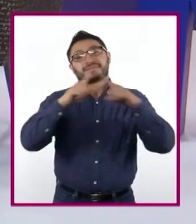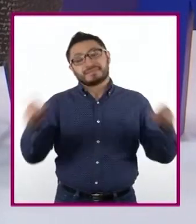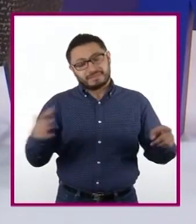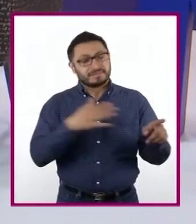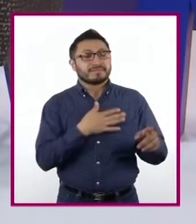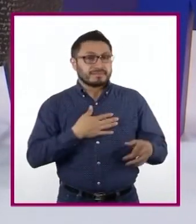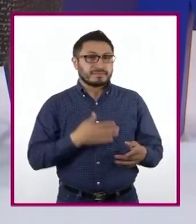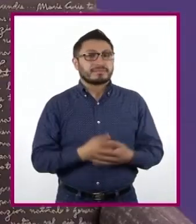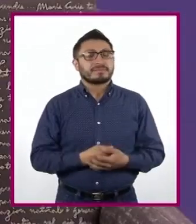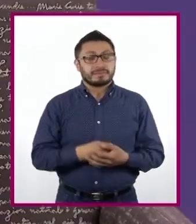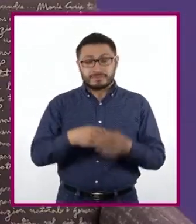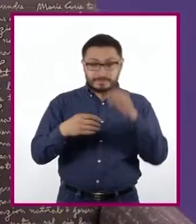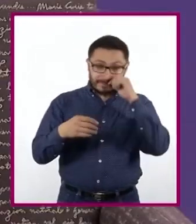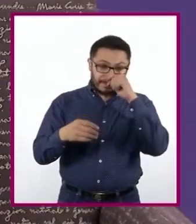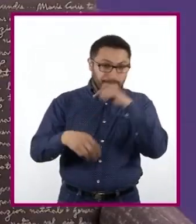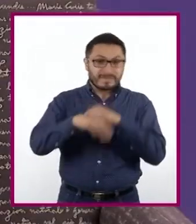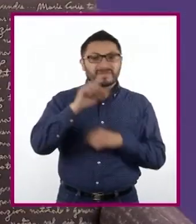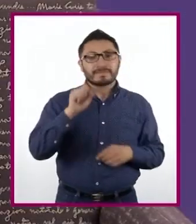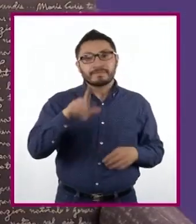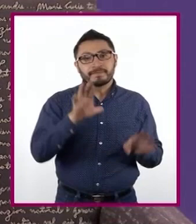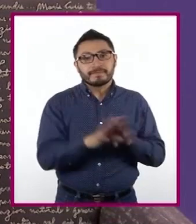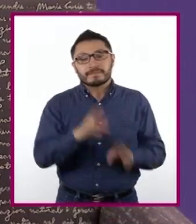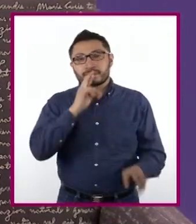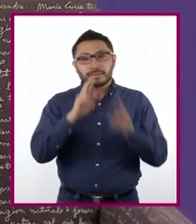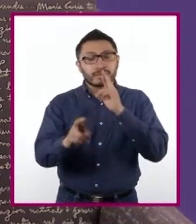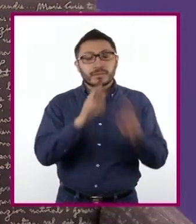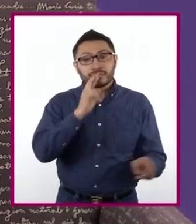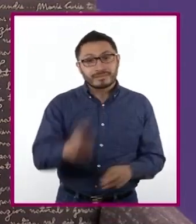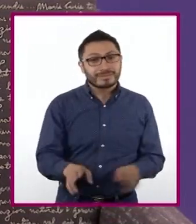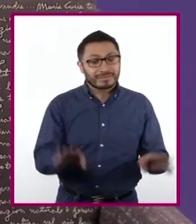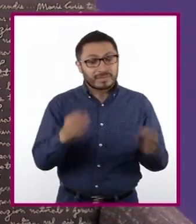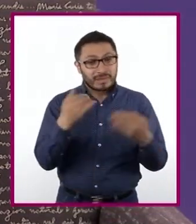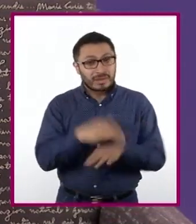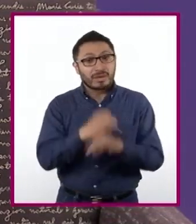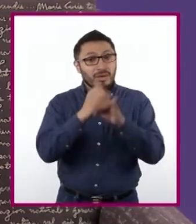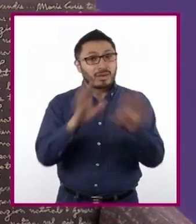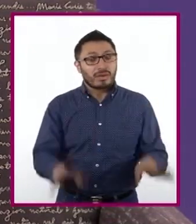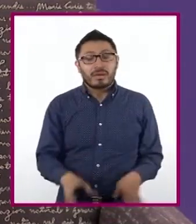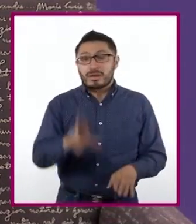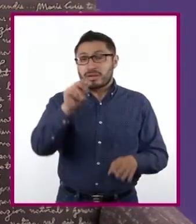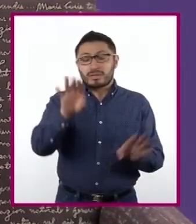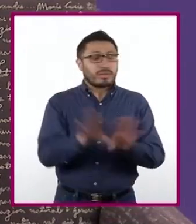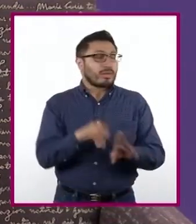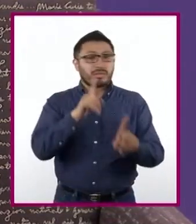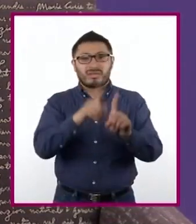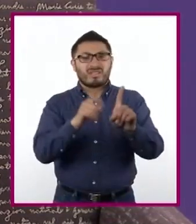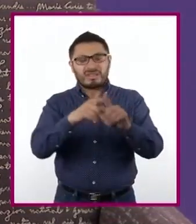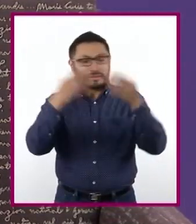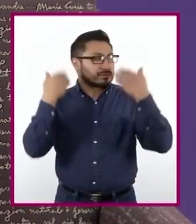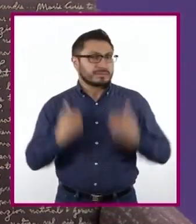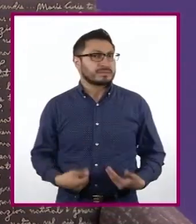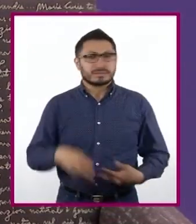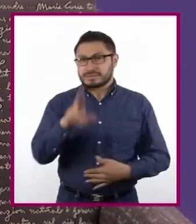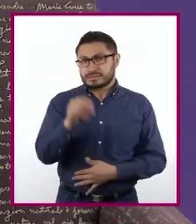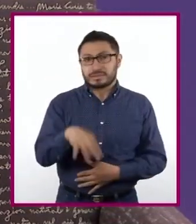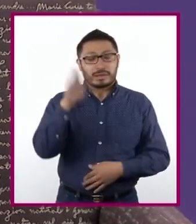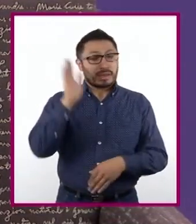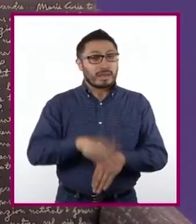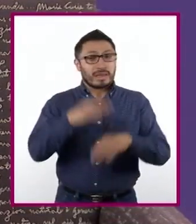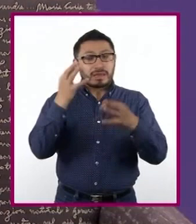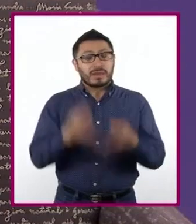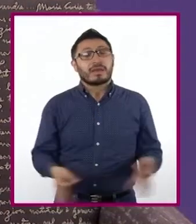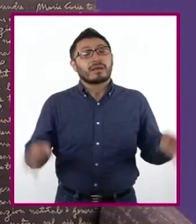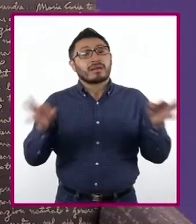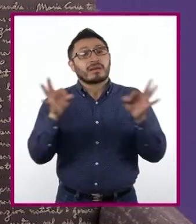mía. Además, las réplicas son sobre la información, no es una crítica a mi persona y